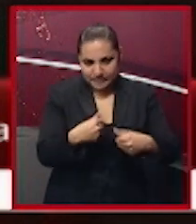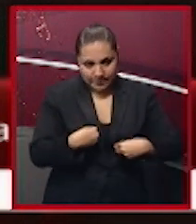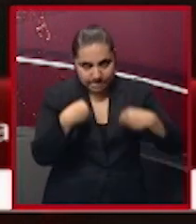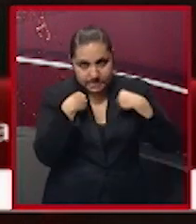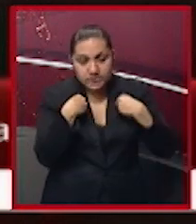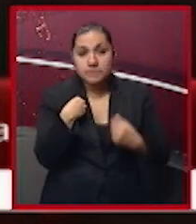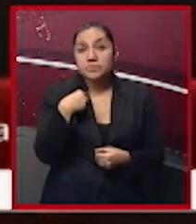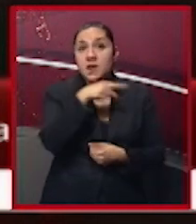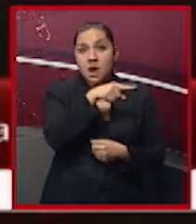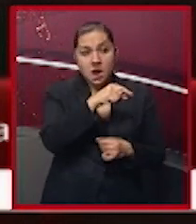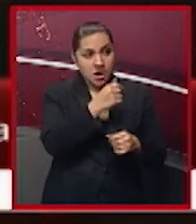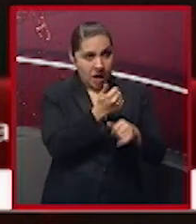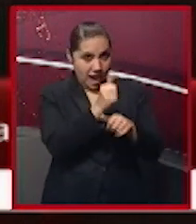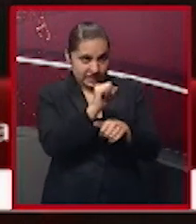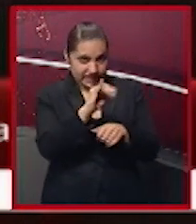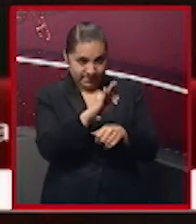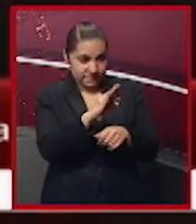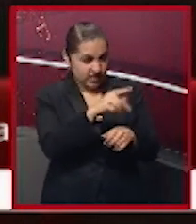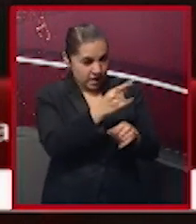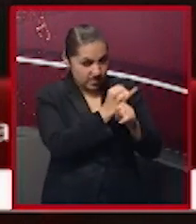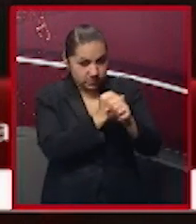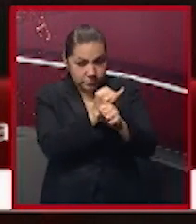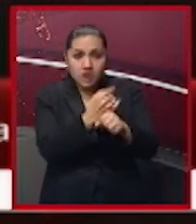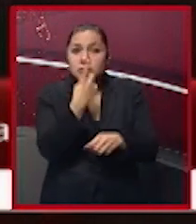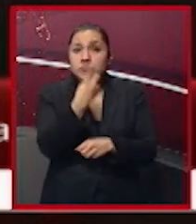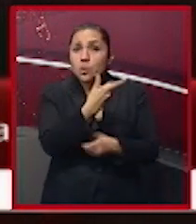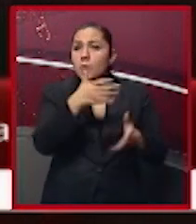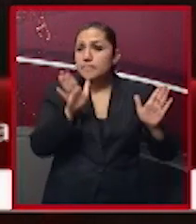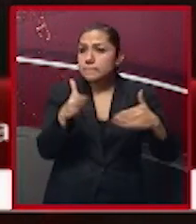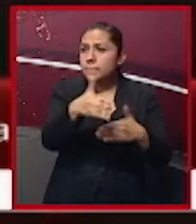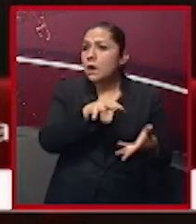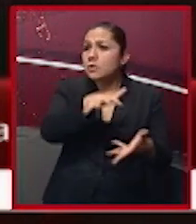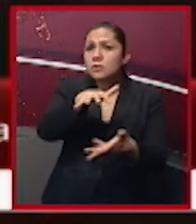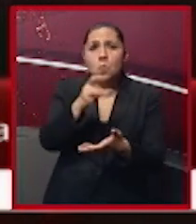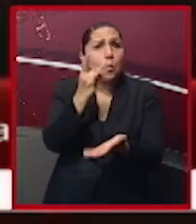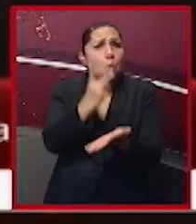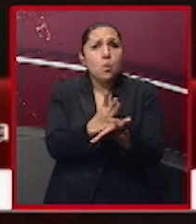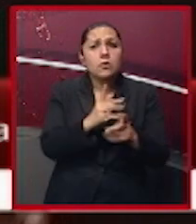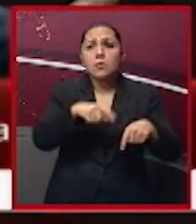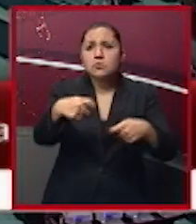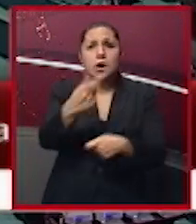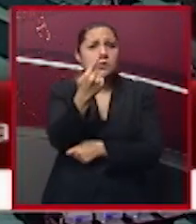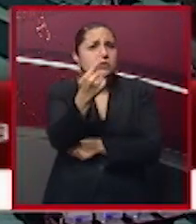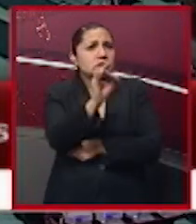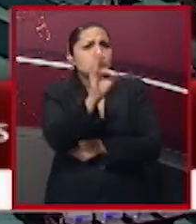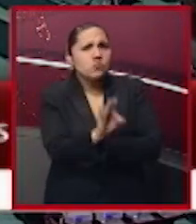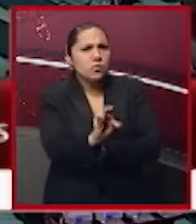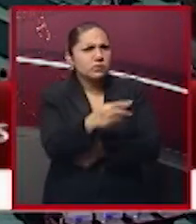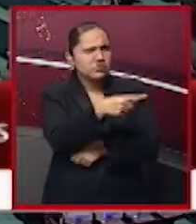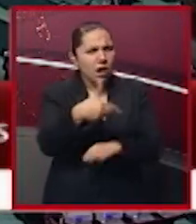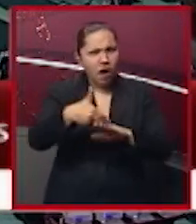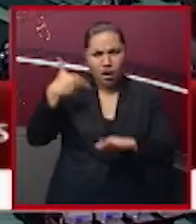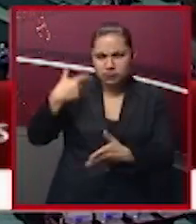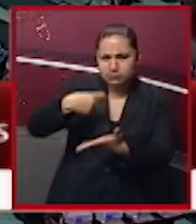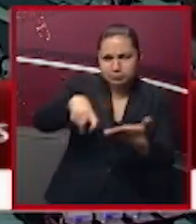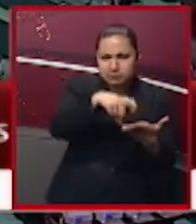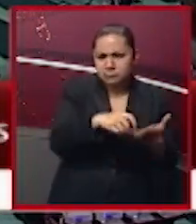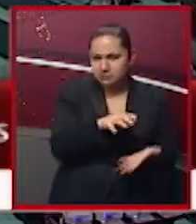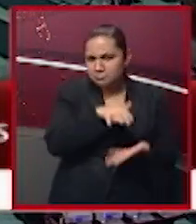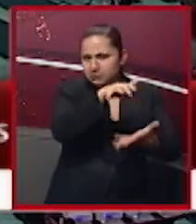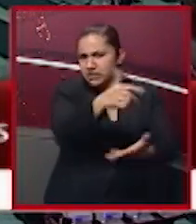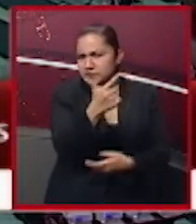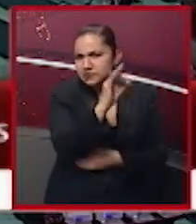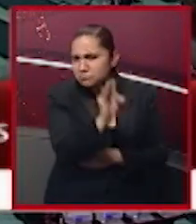el 7% de las despensas que supuestamente se habían comprado. Por el Grupo Parlamentario de